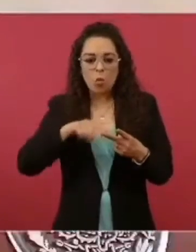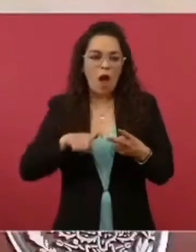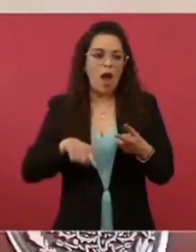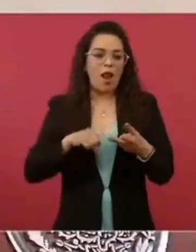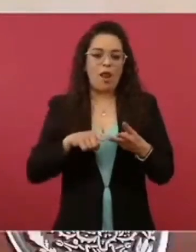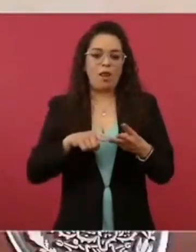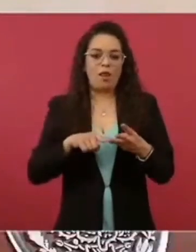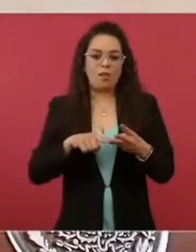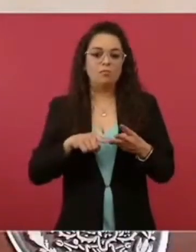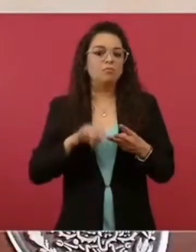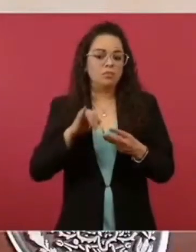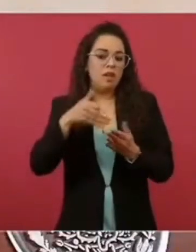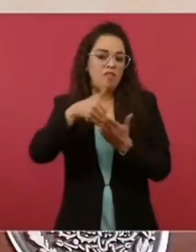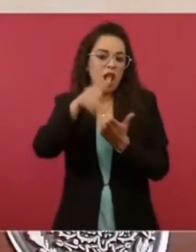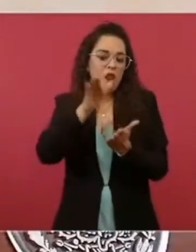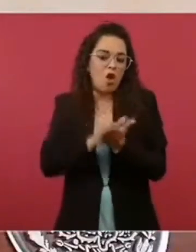mucho